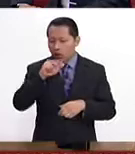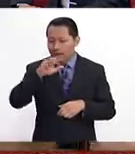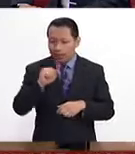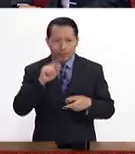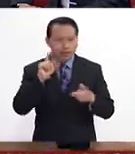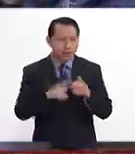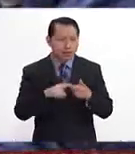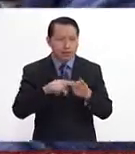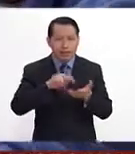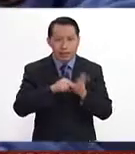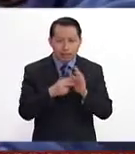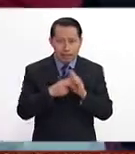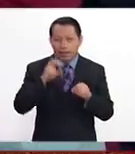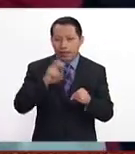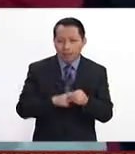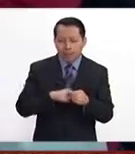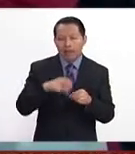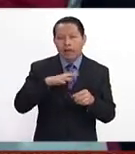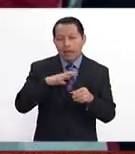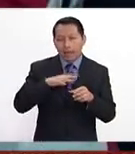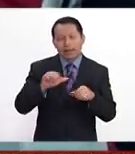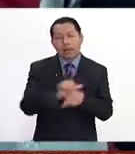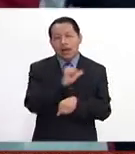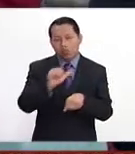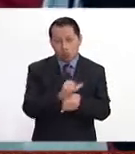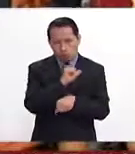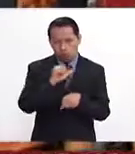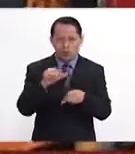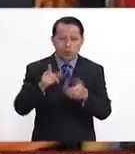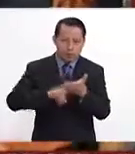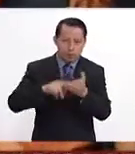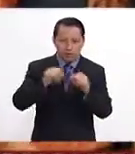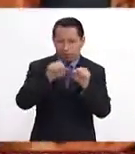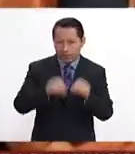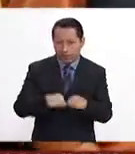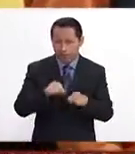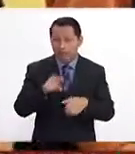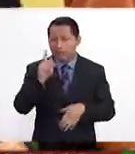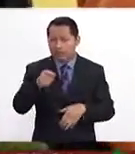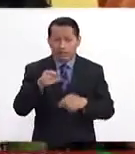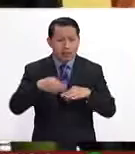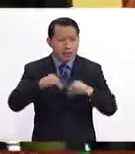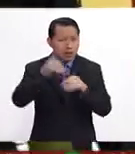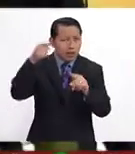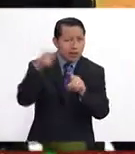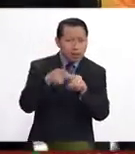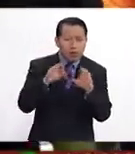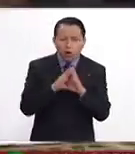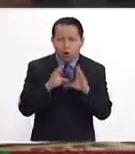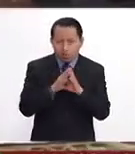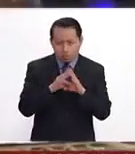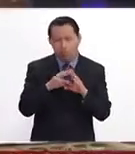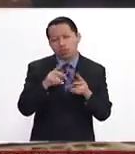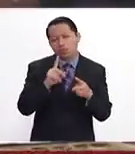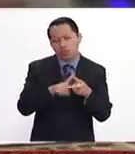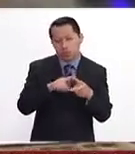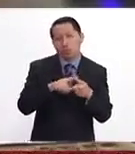ingeniería en sistemas automotrices que tiene como propósito pues atender el sector metalmecánico